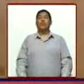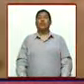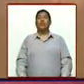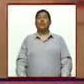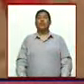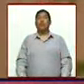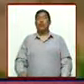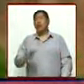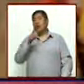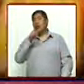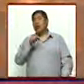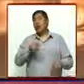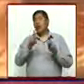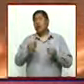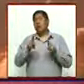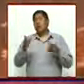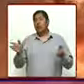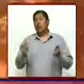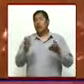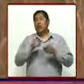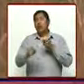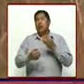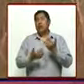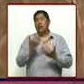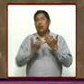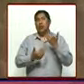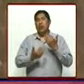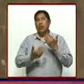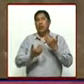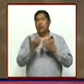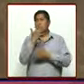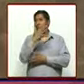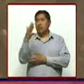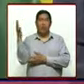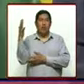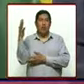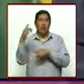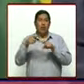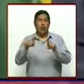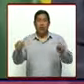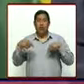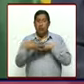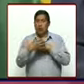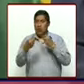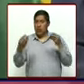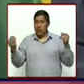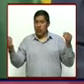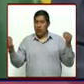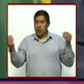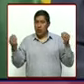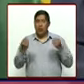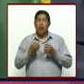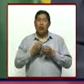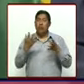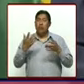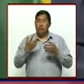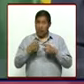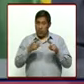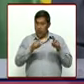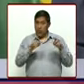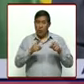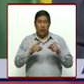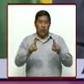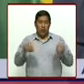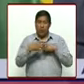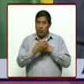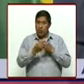La persona que promueve un incendio que afecte bosques, tierras forestales, reservas, áreas protegidas, tierras